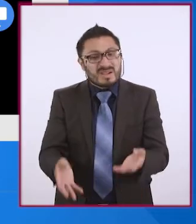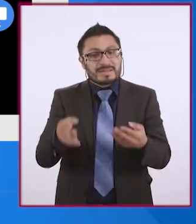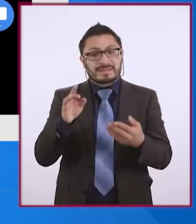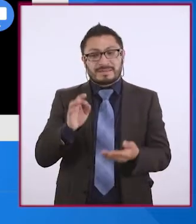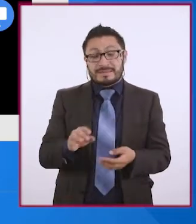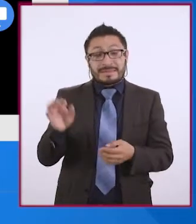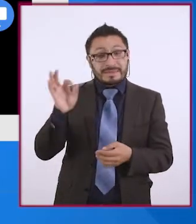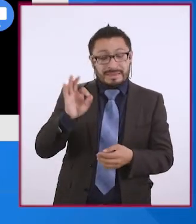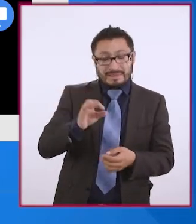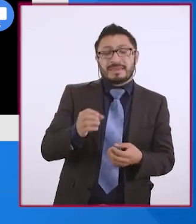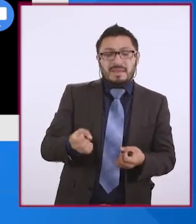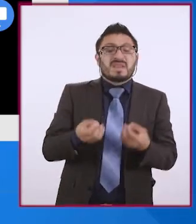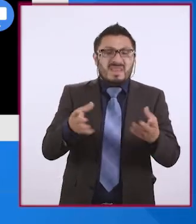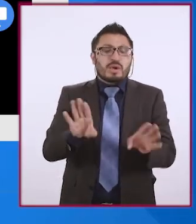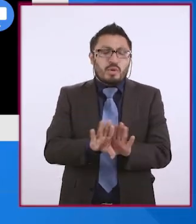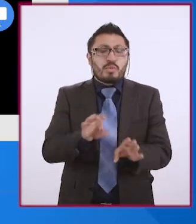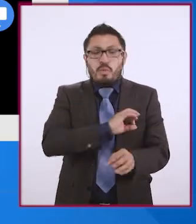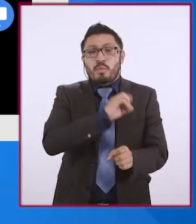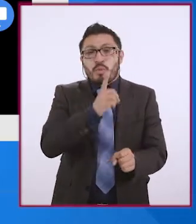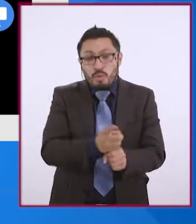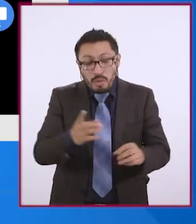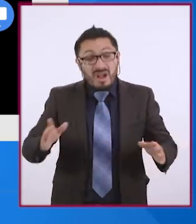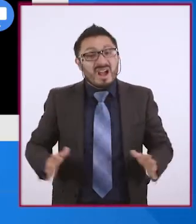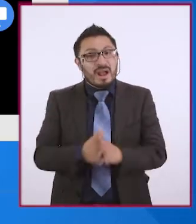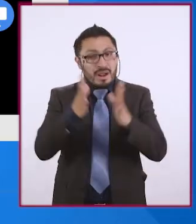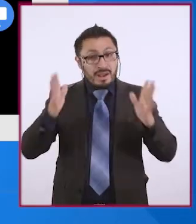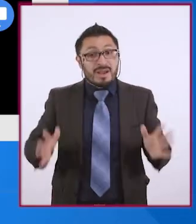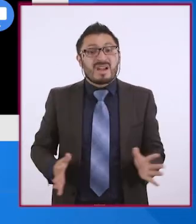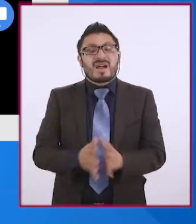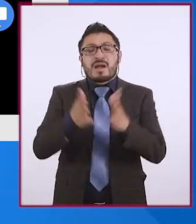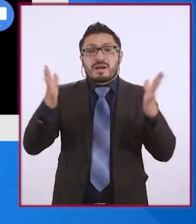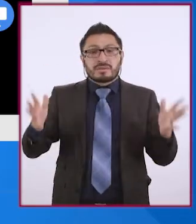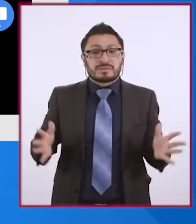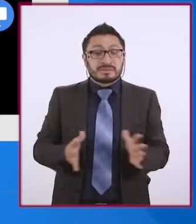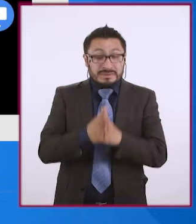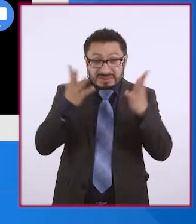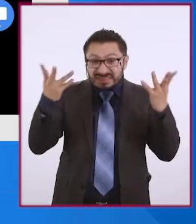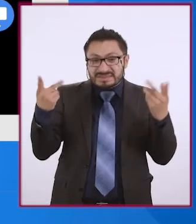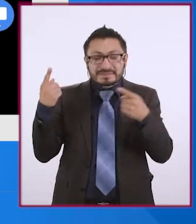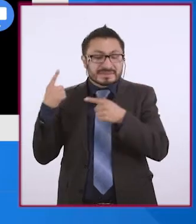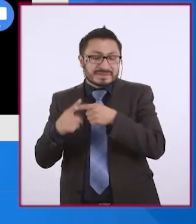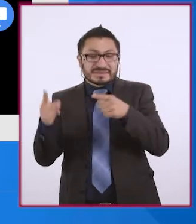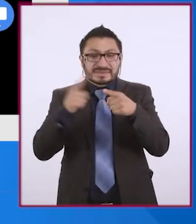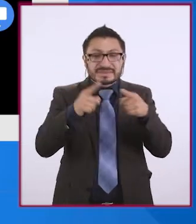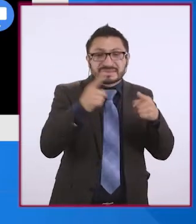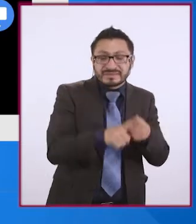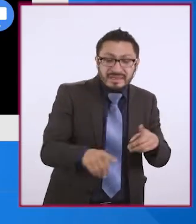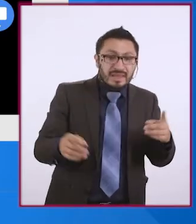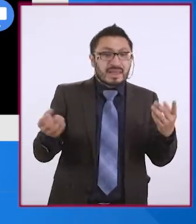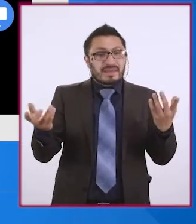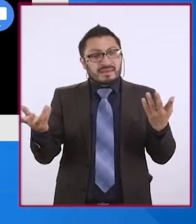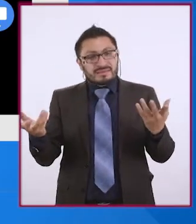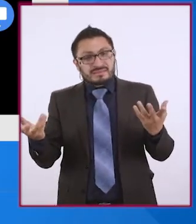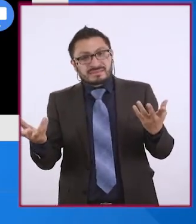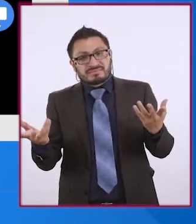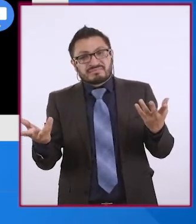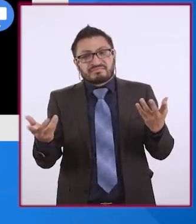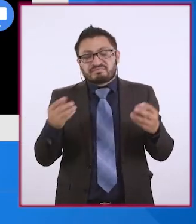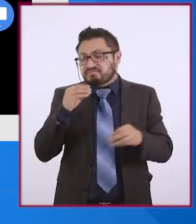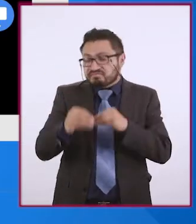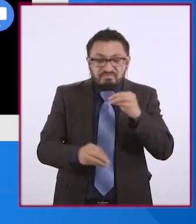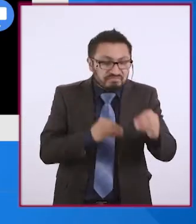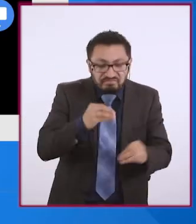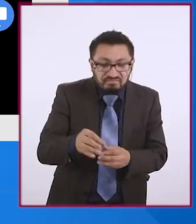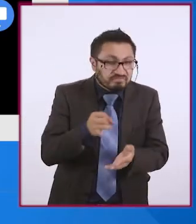la posibilidad de participar en los grandes procesos de decisión que se dan en el país. El